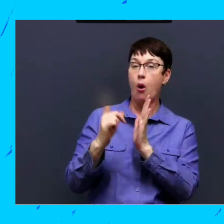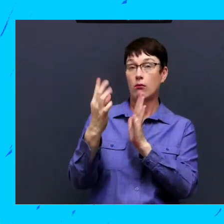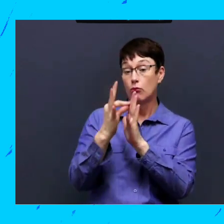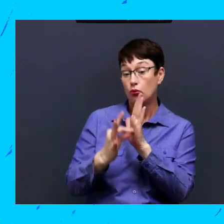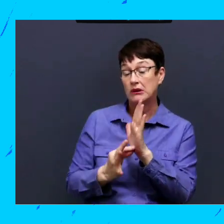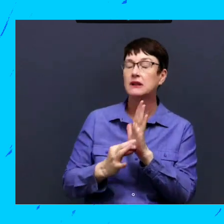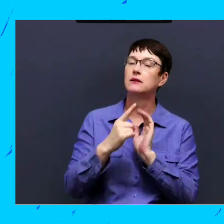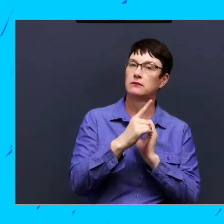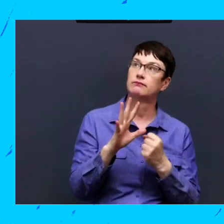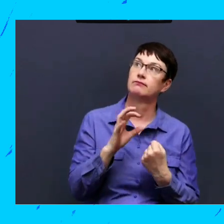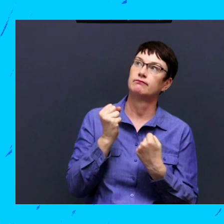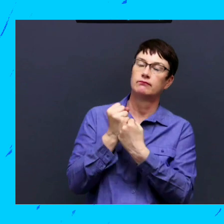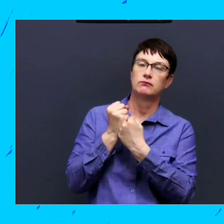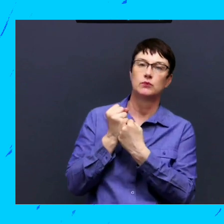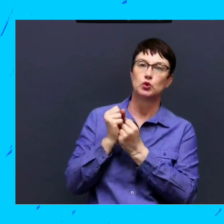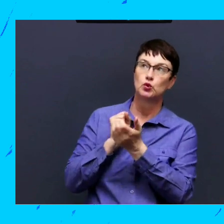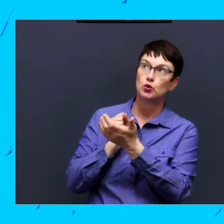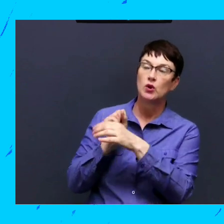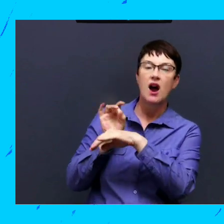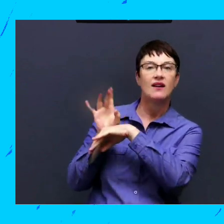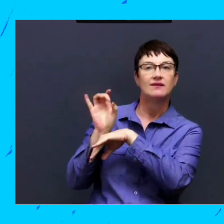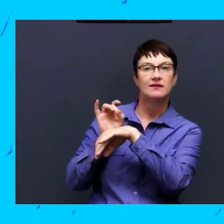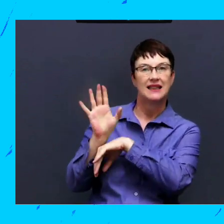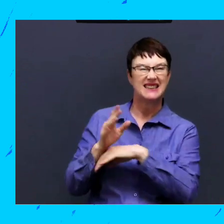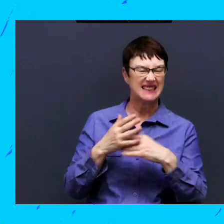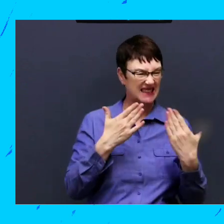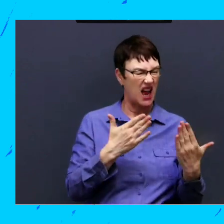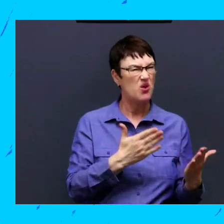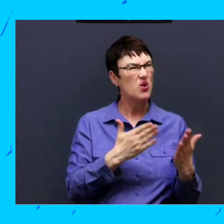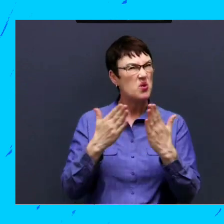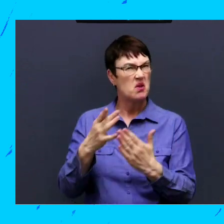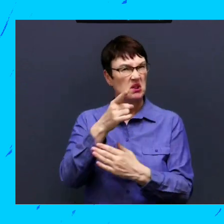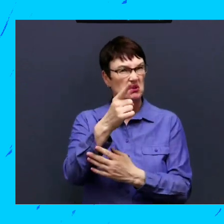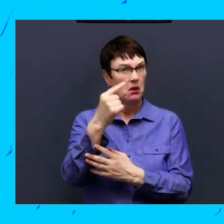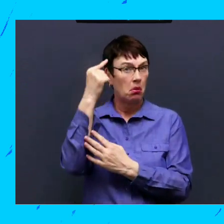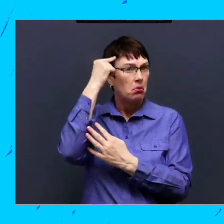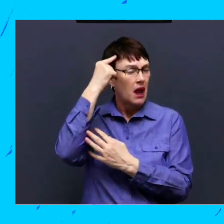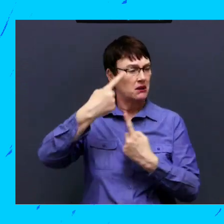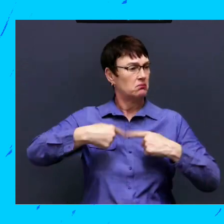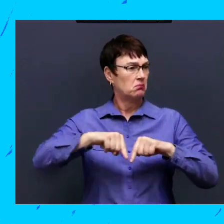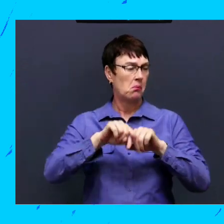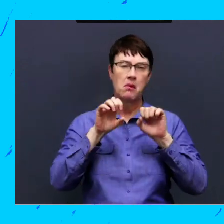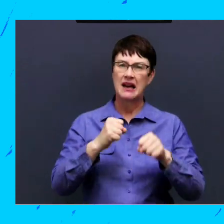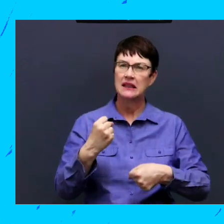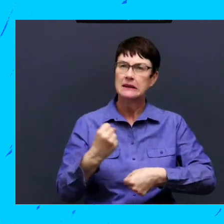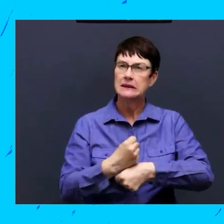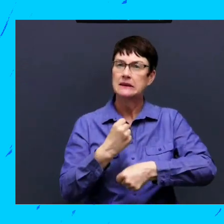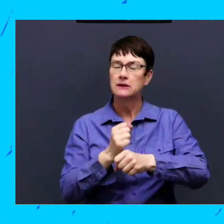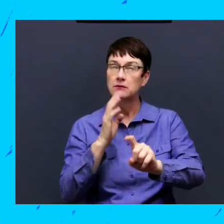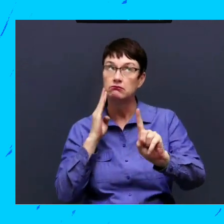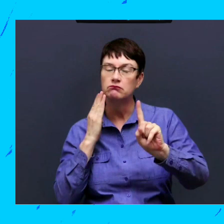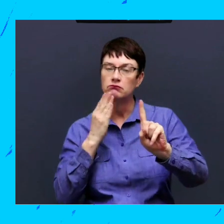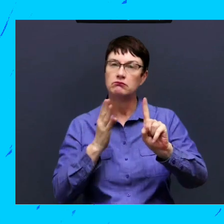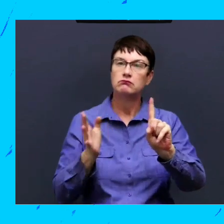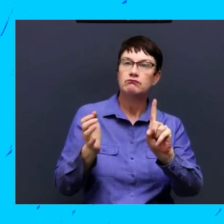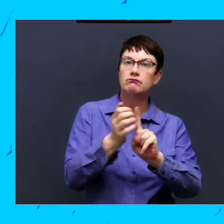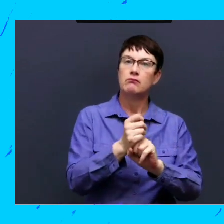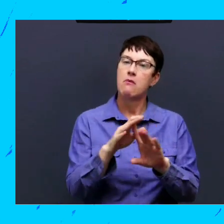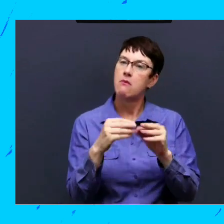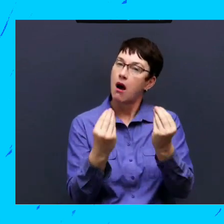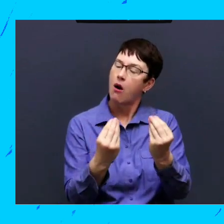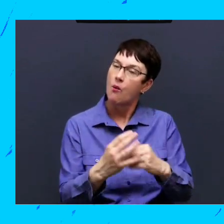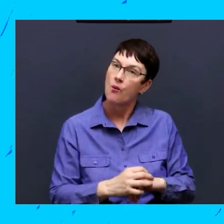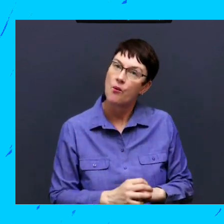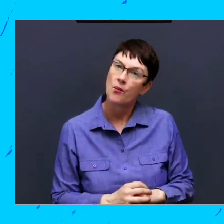y responsabilización. Así que, Reman, ¿qué pueden hacer los jóvenes para garantizar que podamos participar del proceso? Bueno,